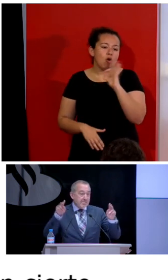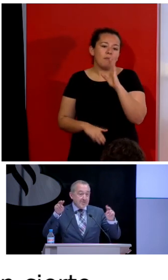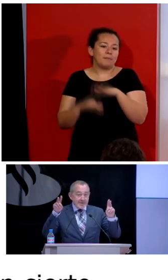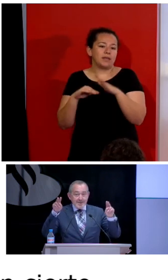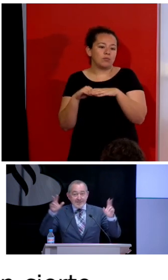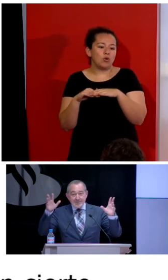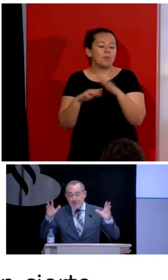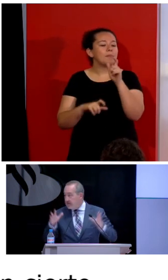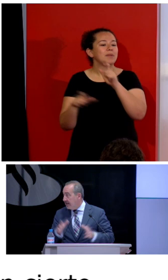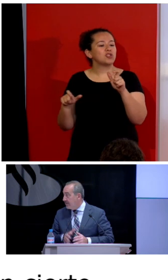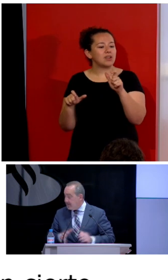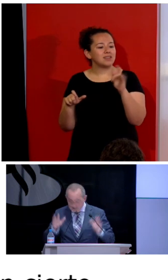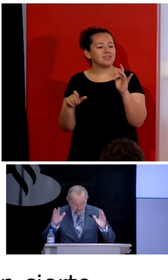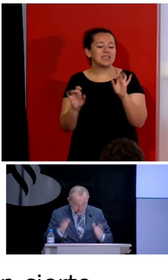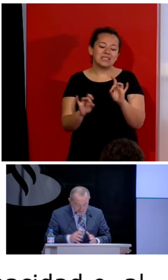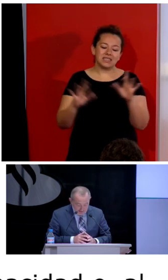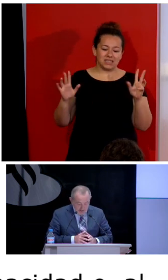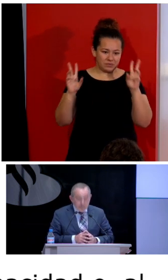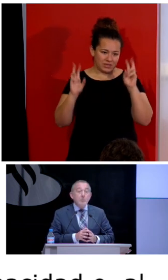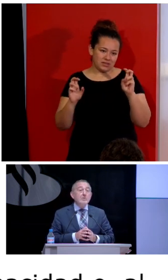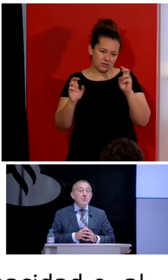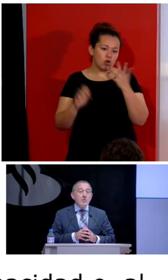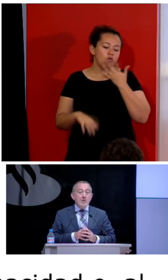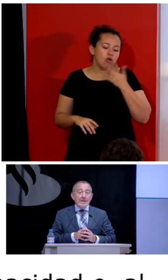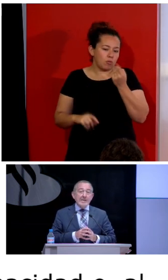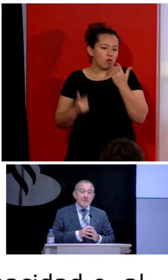que sean personas sensibles a la materia, iba a decir. Y por